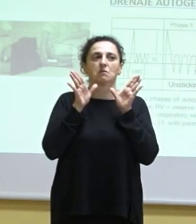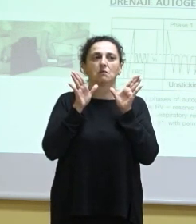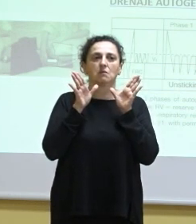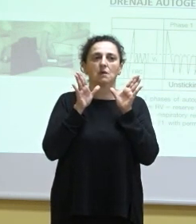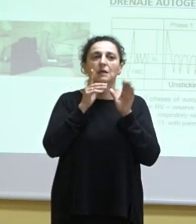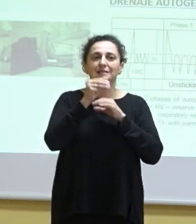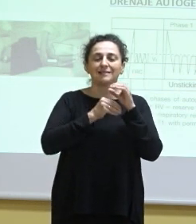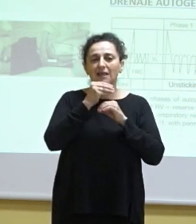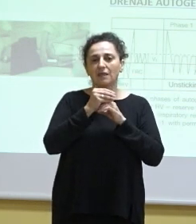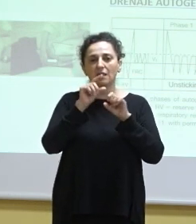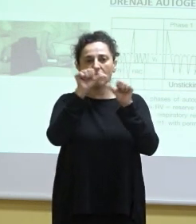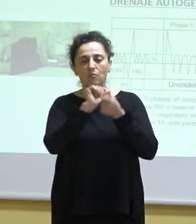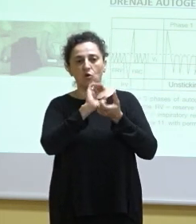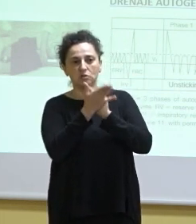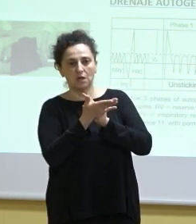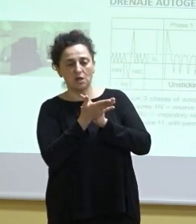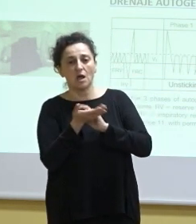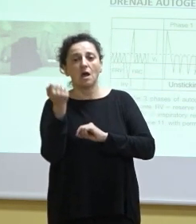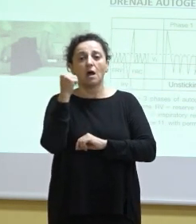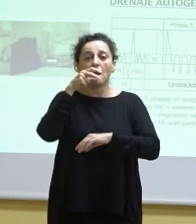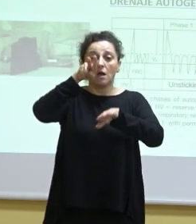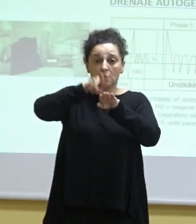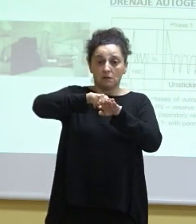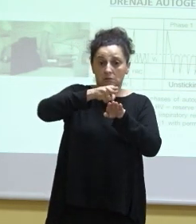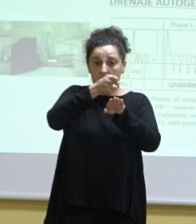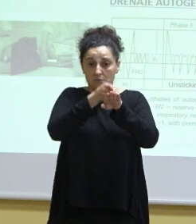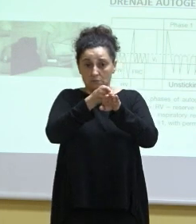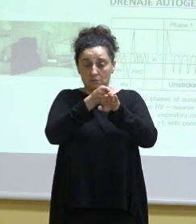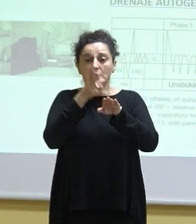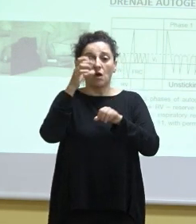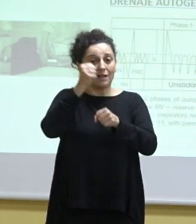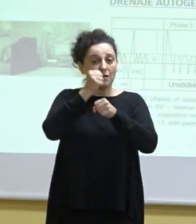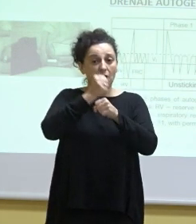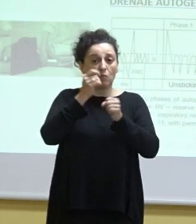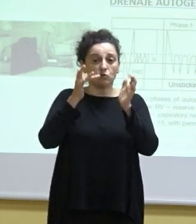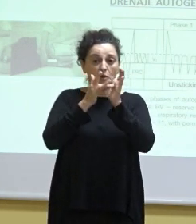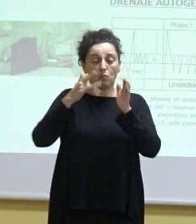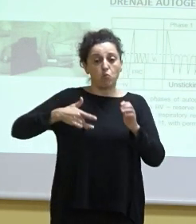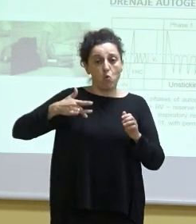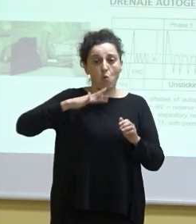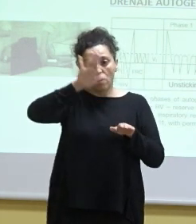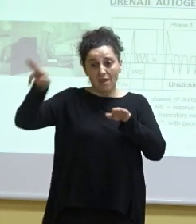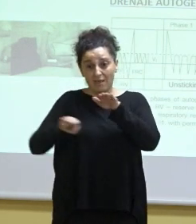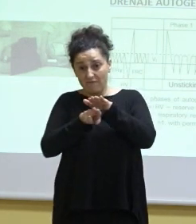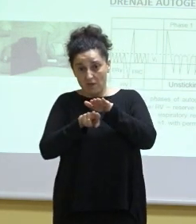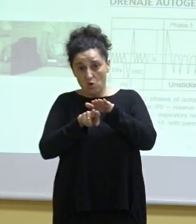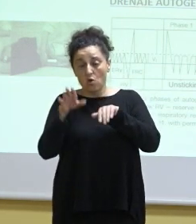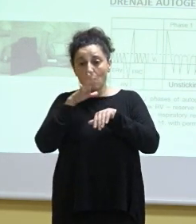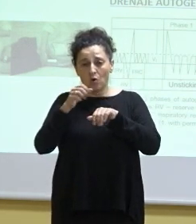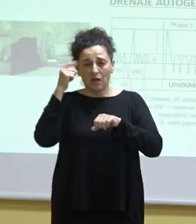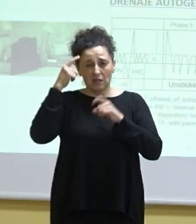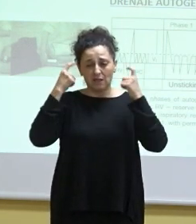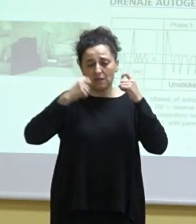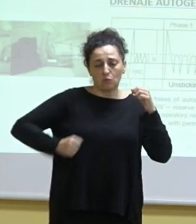de la forma contraria. Tumbamos al paciente de lado y el pulmón que trabajamos es el pulmón inferior, porque lo que queremos es colapsar al máximo ese